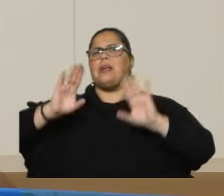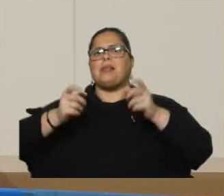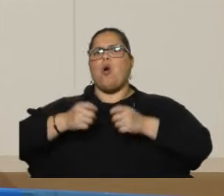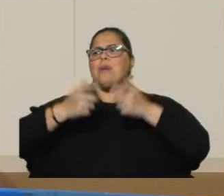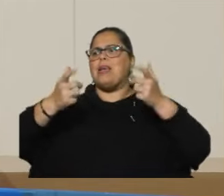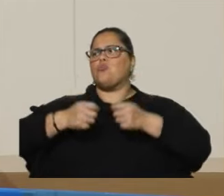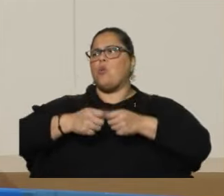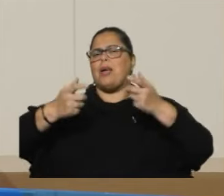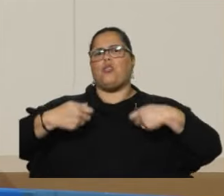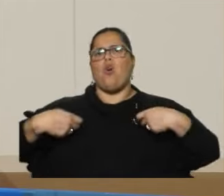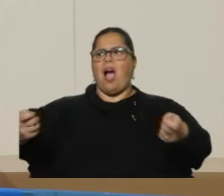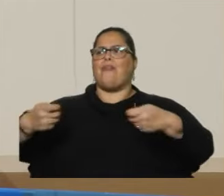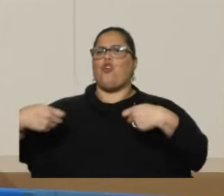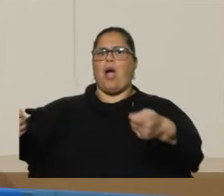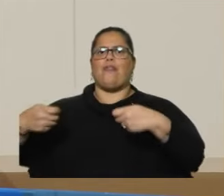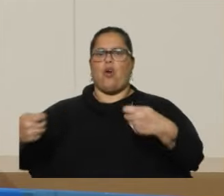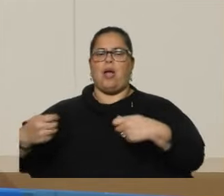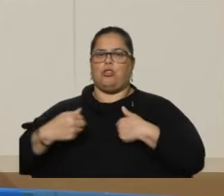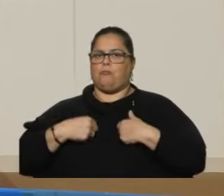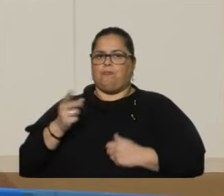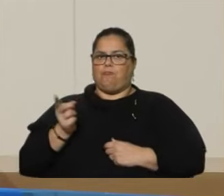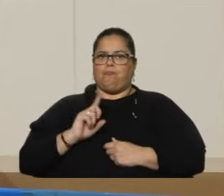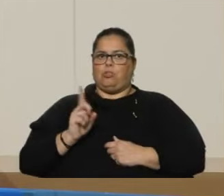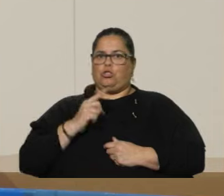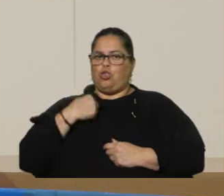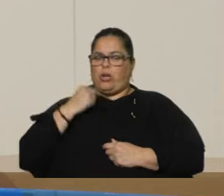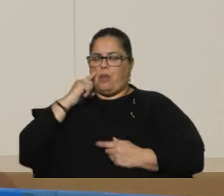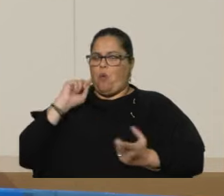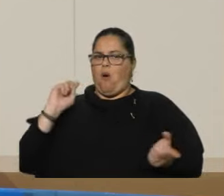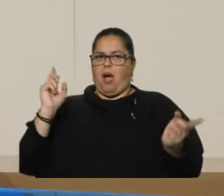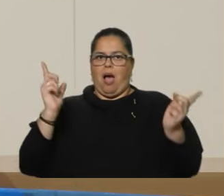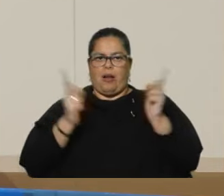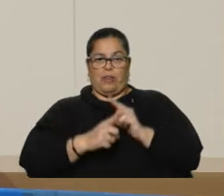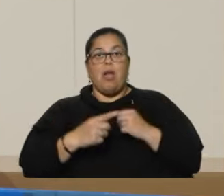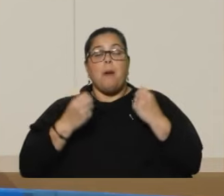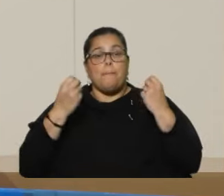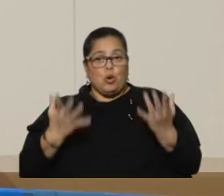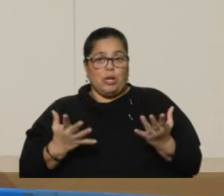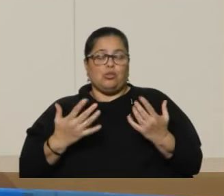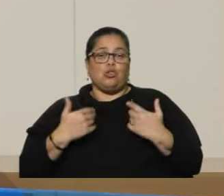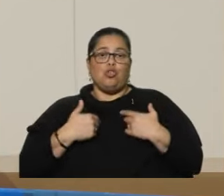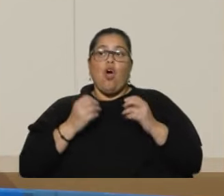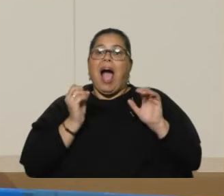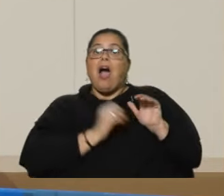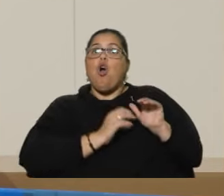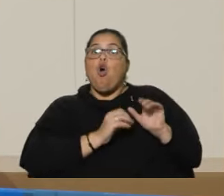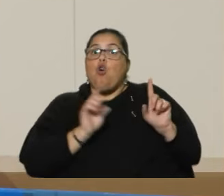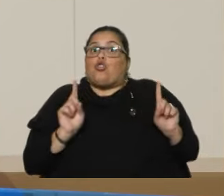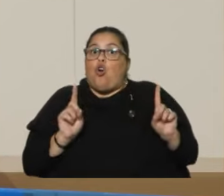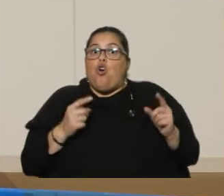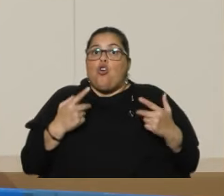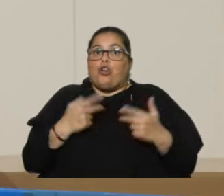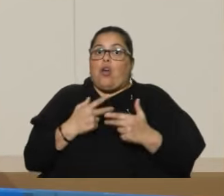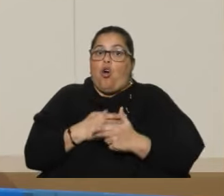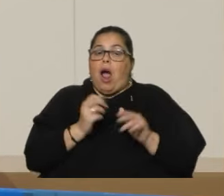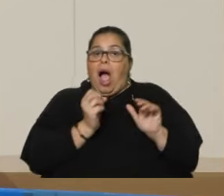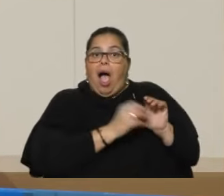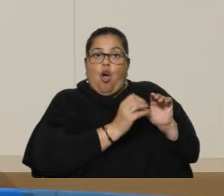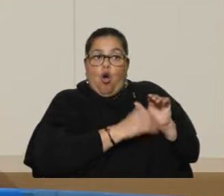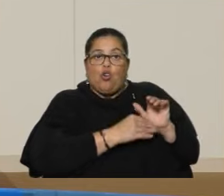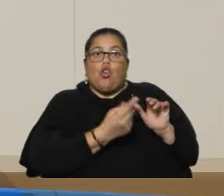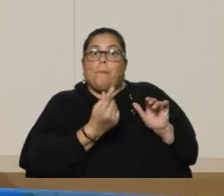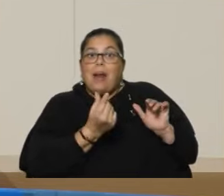cualquier área, bueno, claramente no es donde creemos nosotros que va el cambio. Entonces, la priorización, poder generar ahorros en algunos lugares para liberar recursos para otros